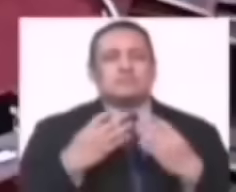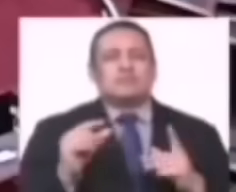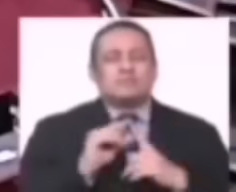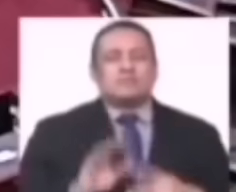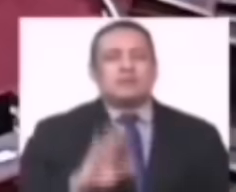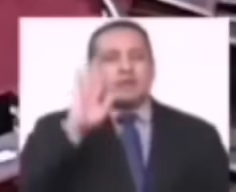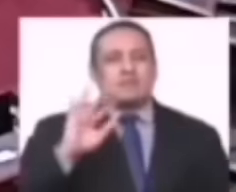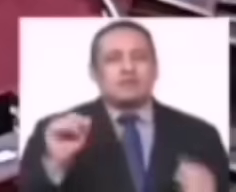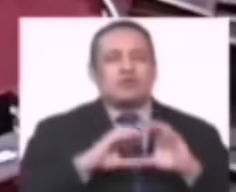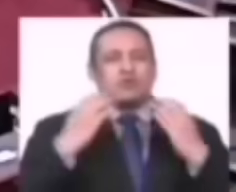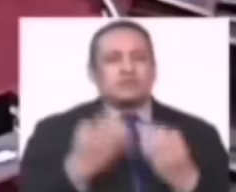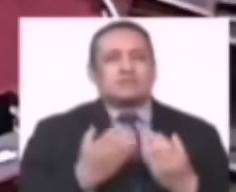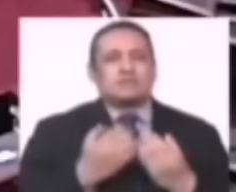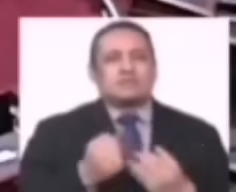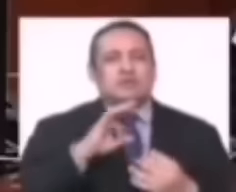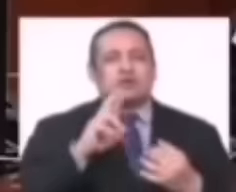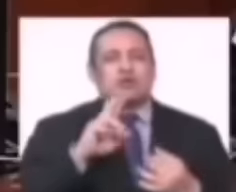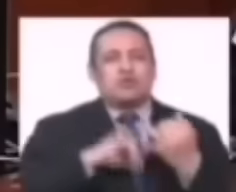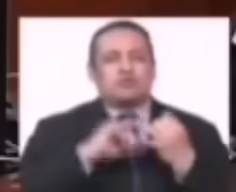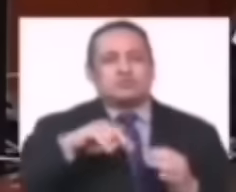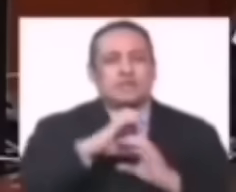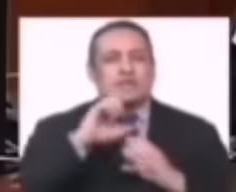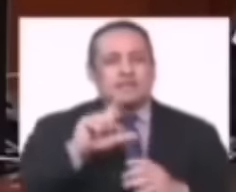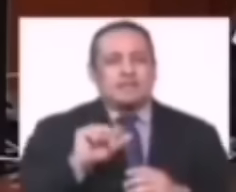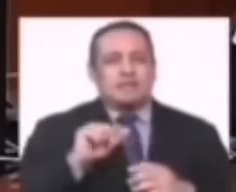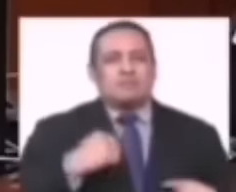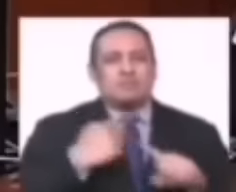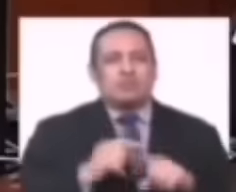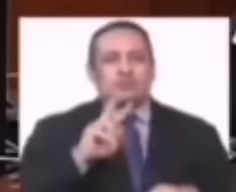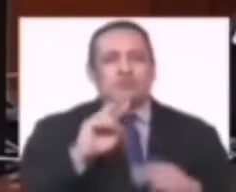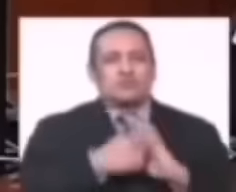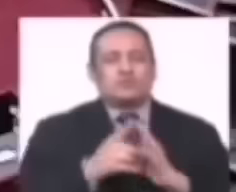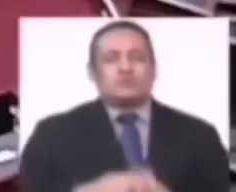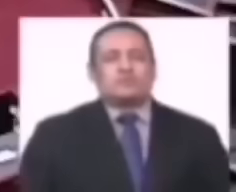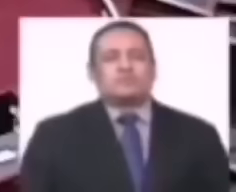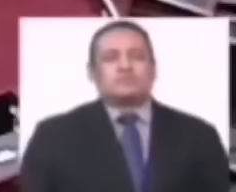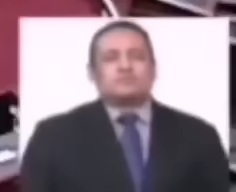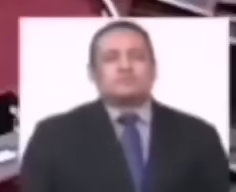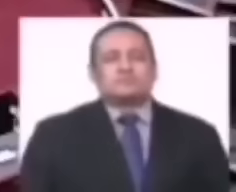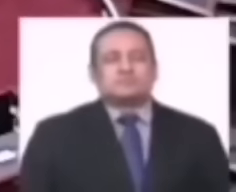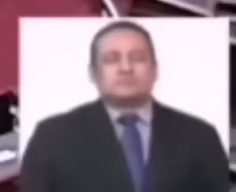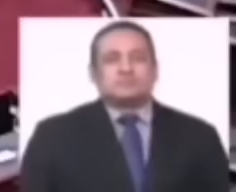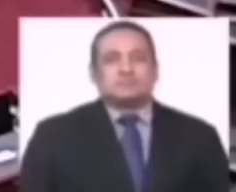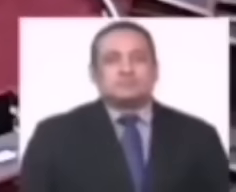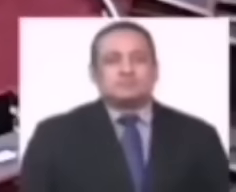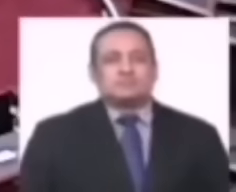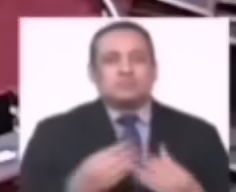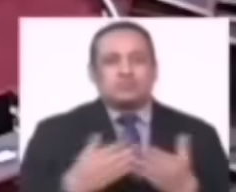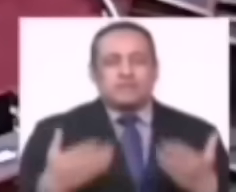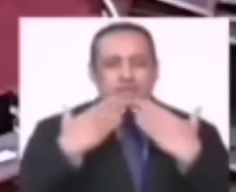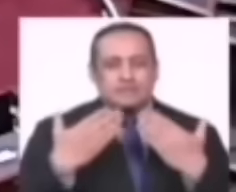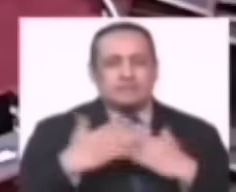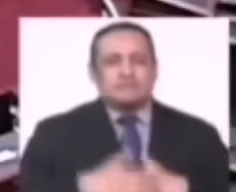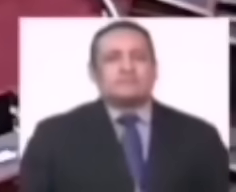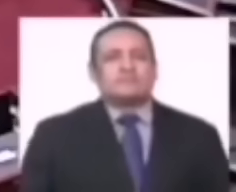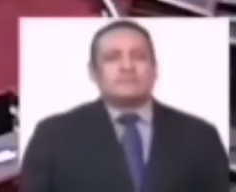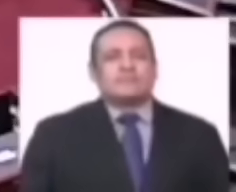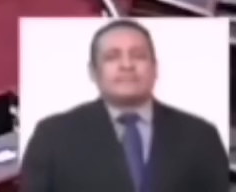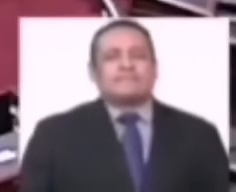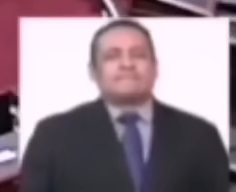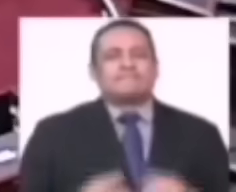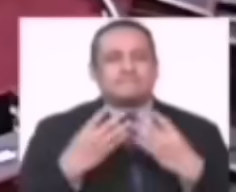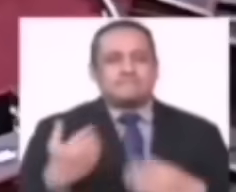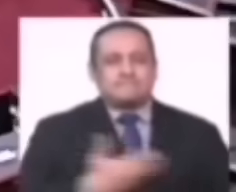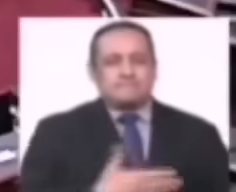la congresista Rosángela Barbarán, hasta por 2 minutos. Gracias, presidente. Presidente,